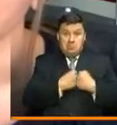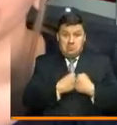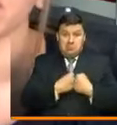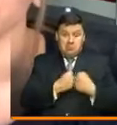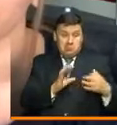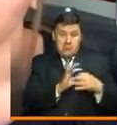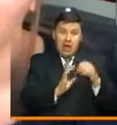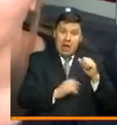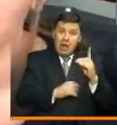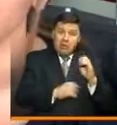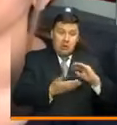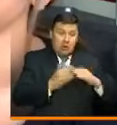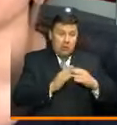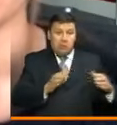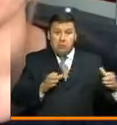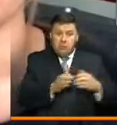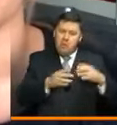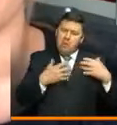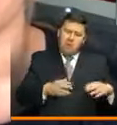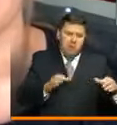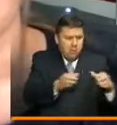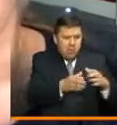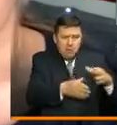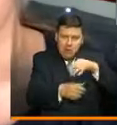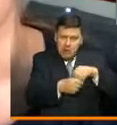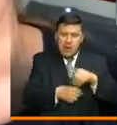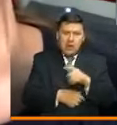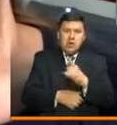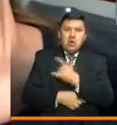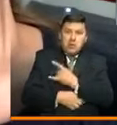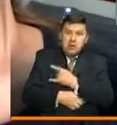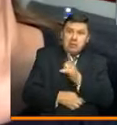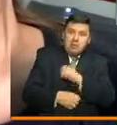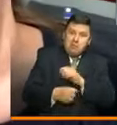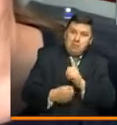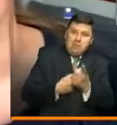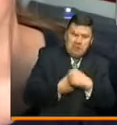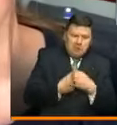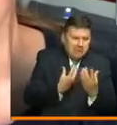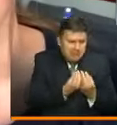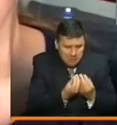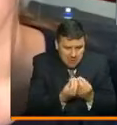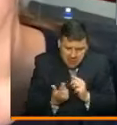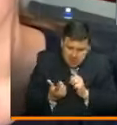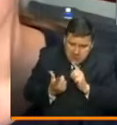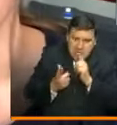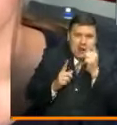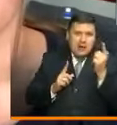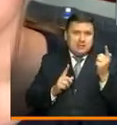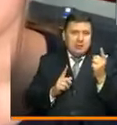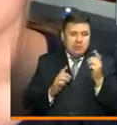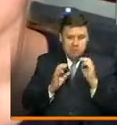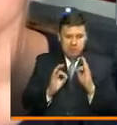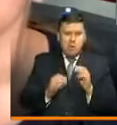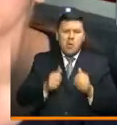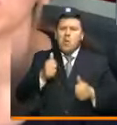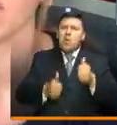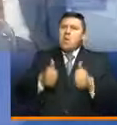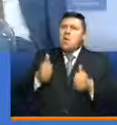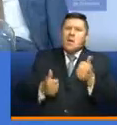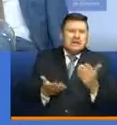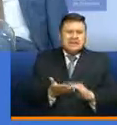con la ANDI, con esta convocatoria que ha hecho el PNUD y con también la universidad, estamos listos y preparados para definir cuáles van a ser